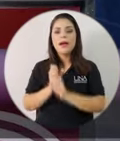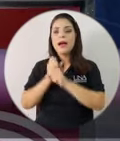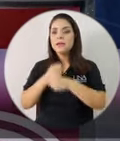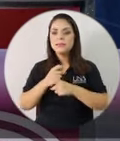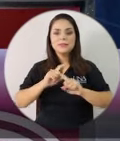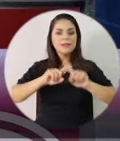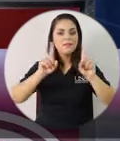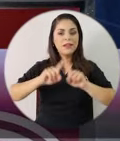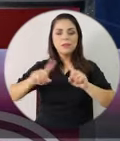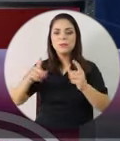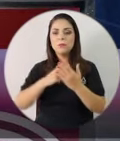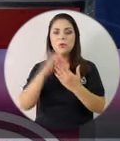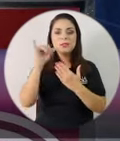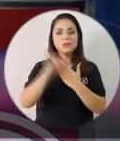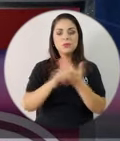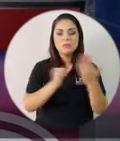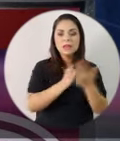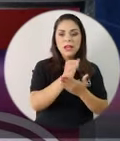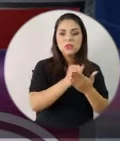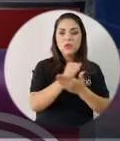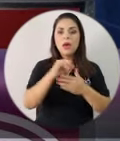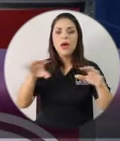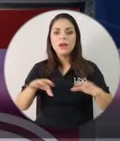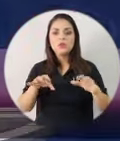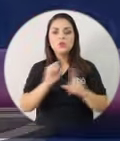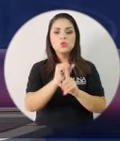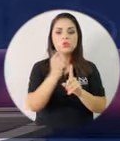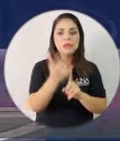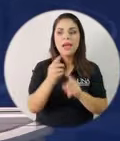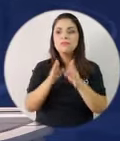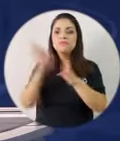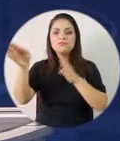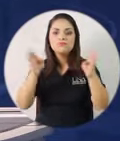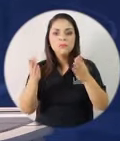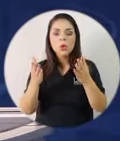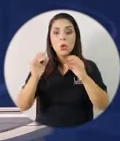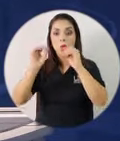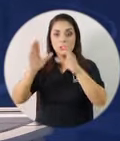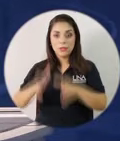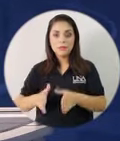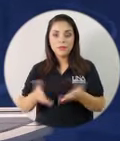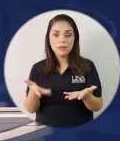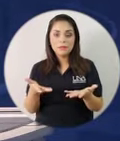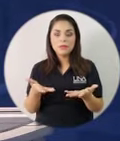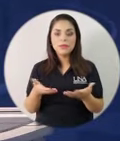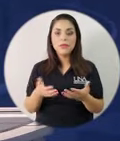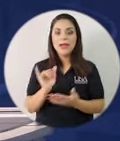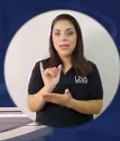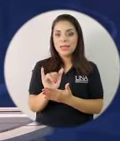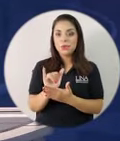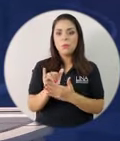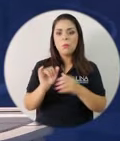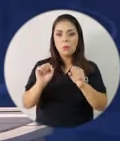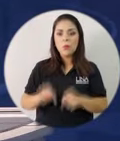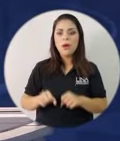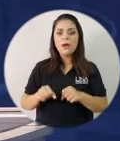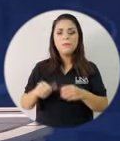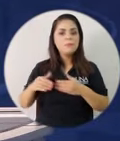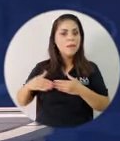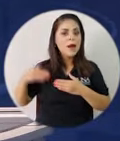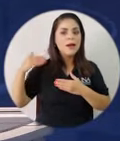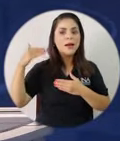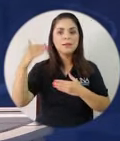la ejecución de diferentes proyectos de investigación, de acción social y extensión, de docencia, que